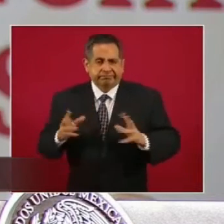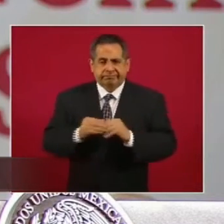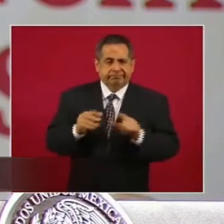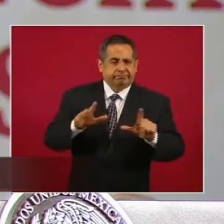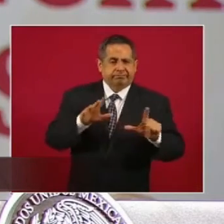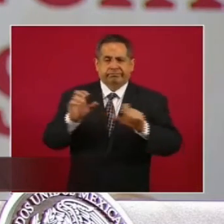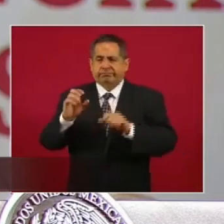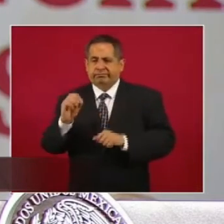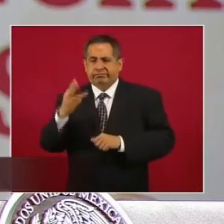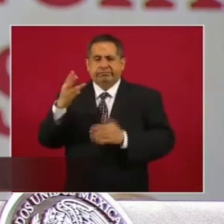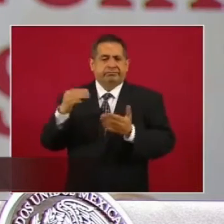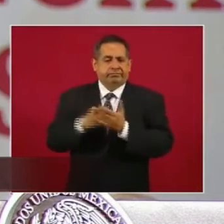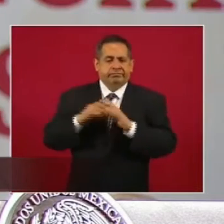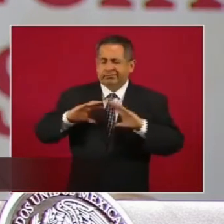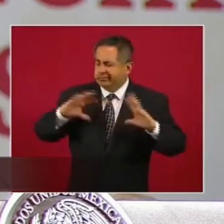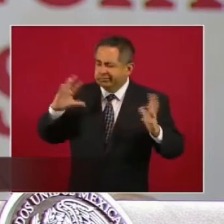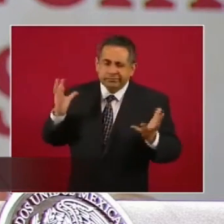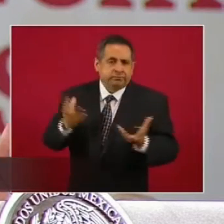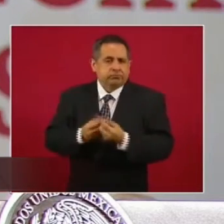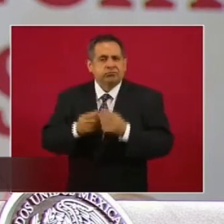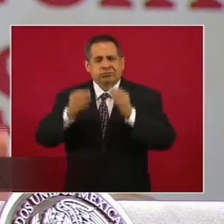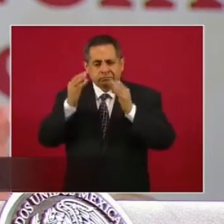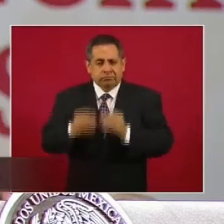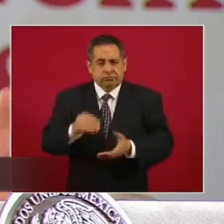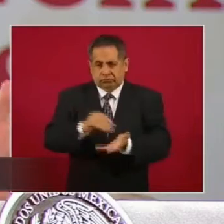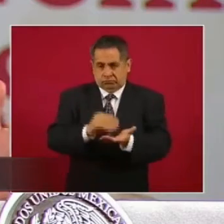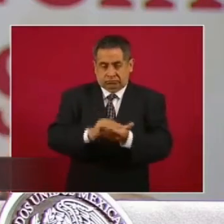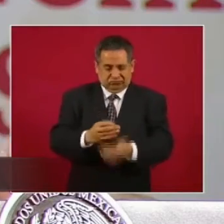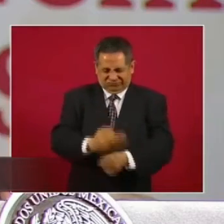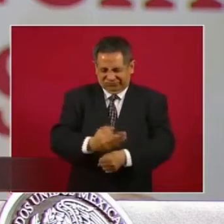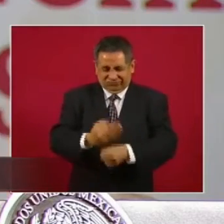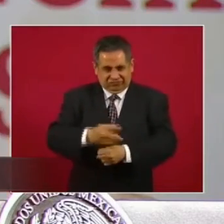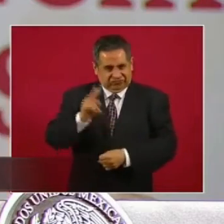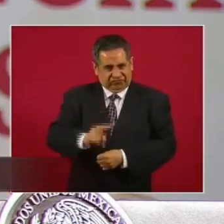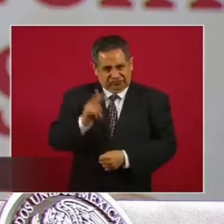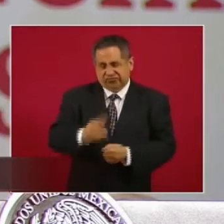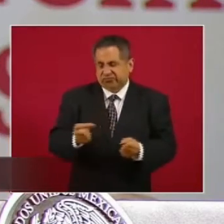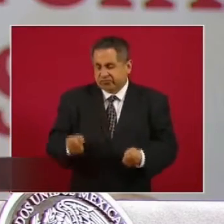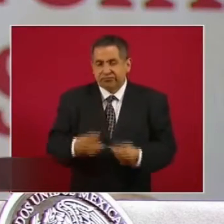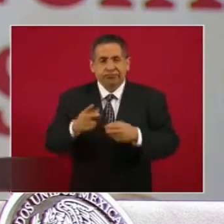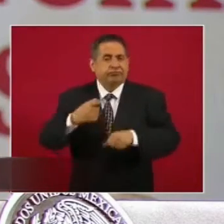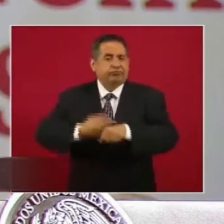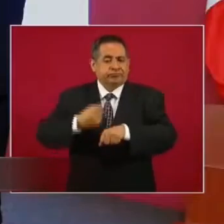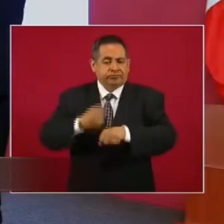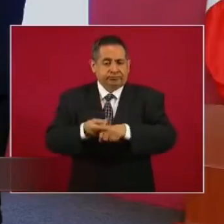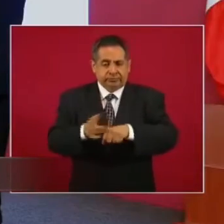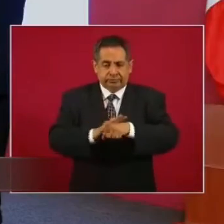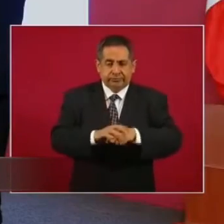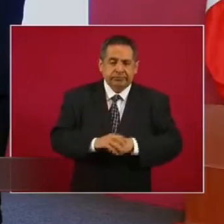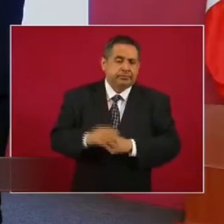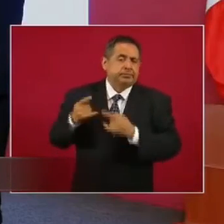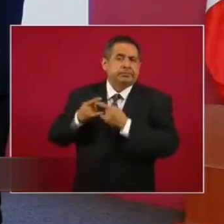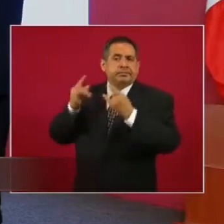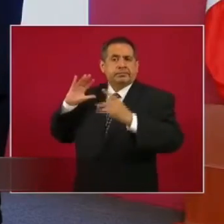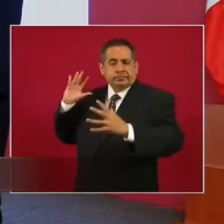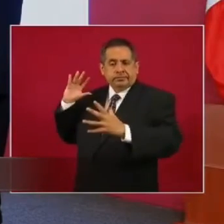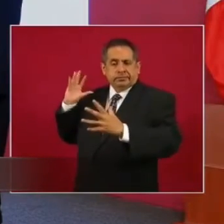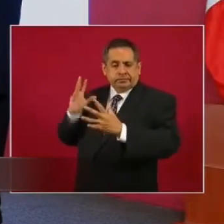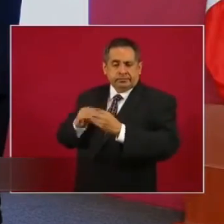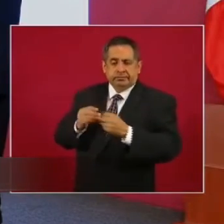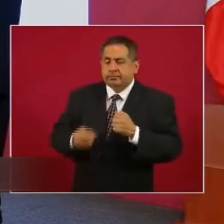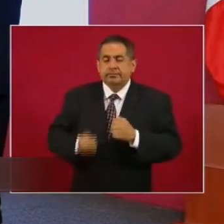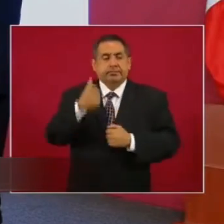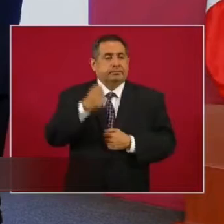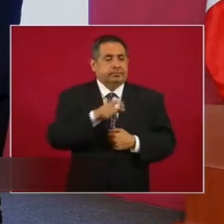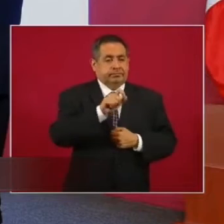México resultaría complicado promover un nuevo confinamiento porque el 60% de la población se encuentra en condición de pobreza y